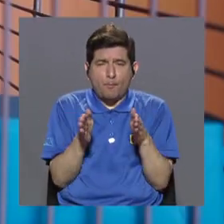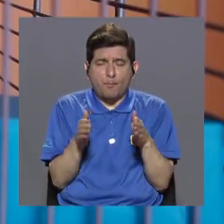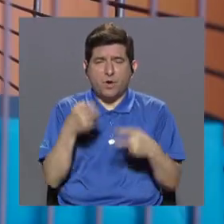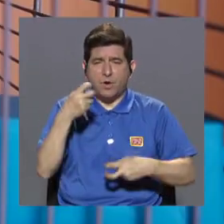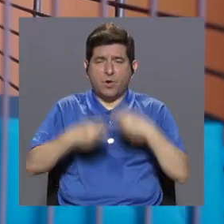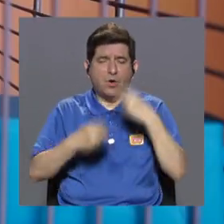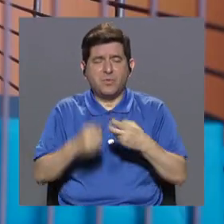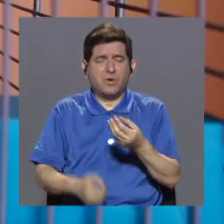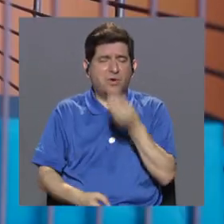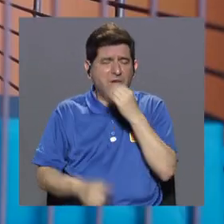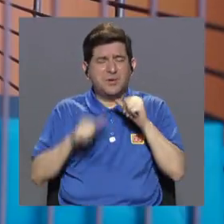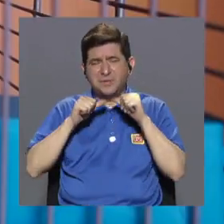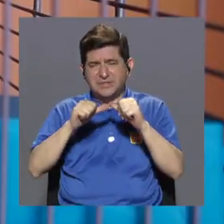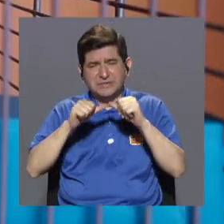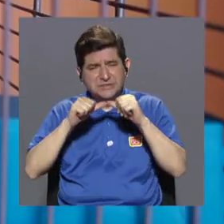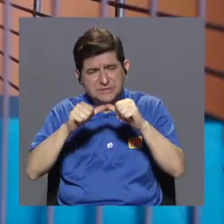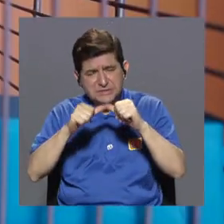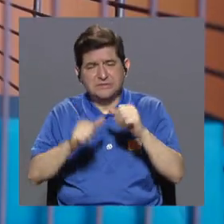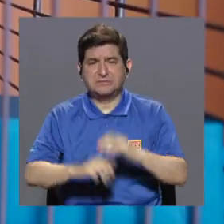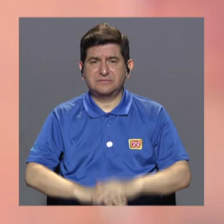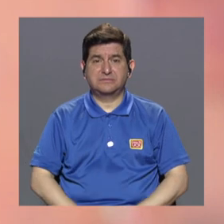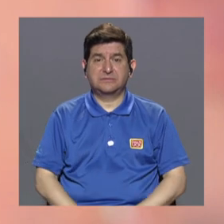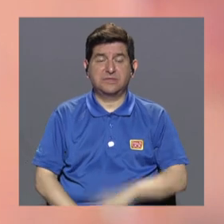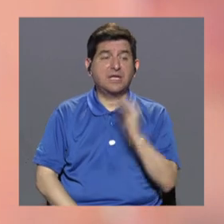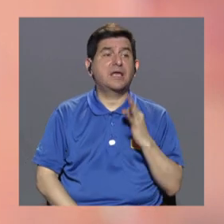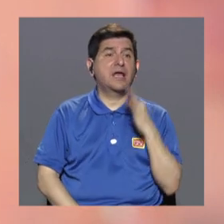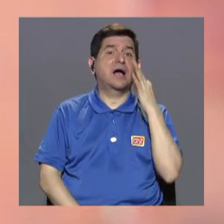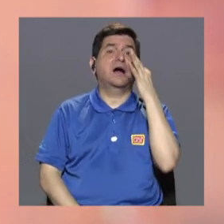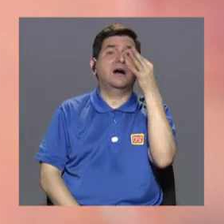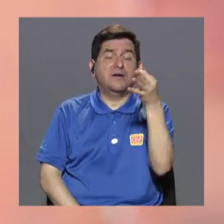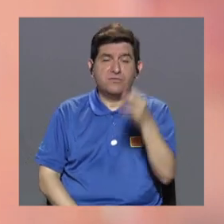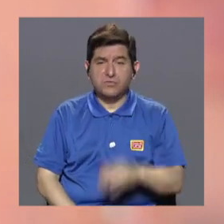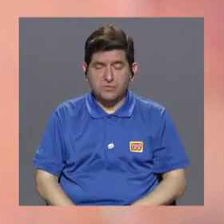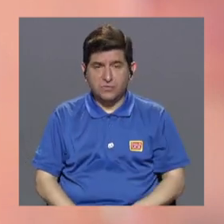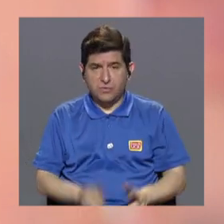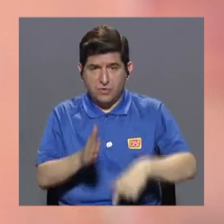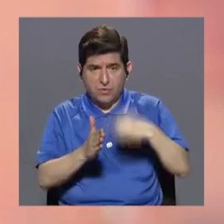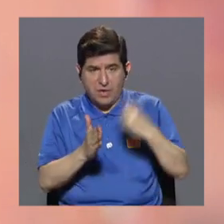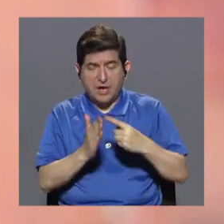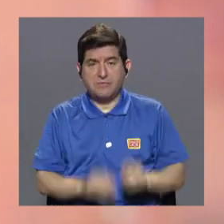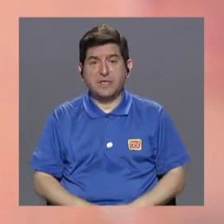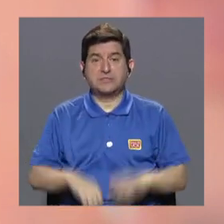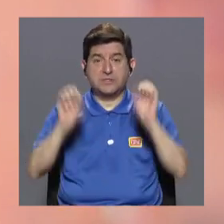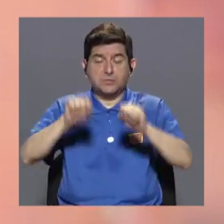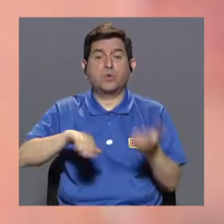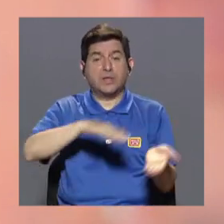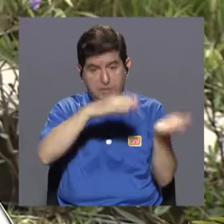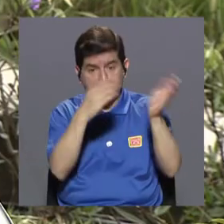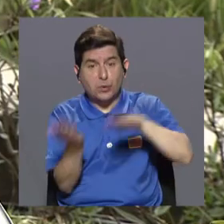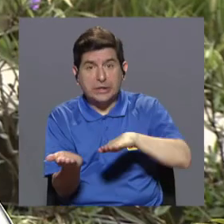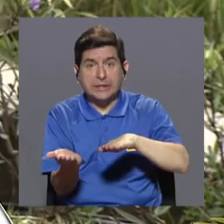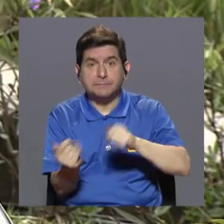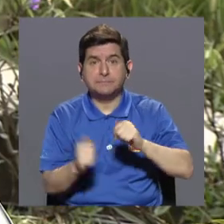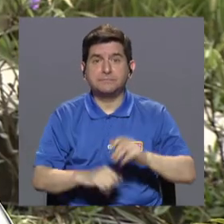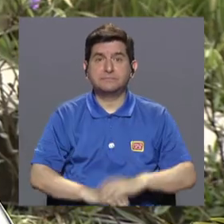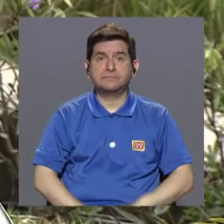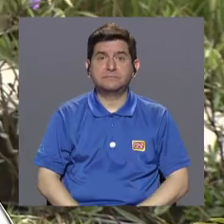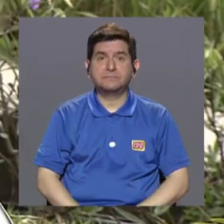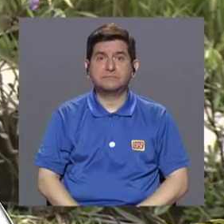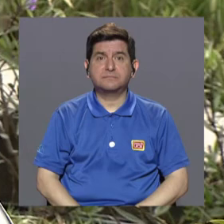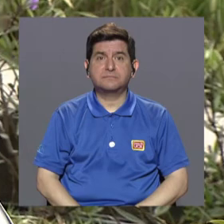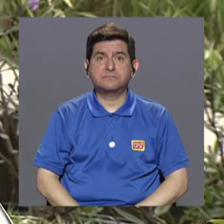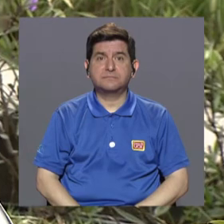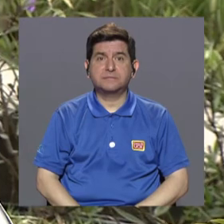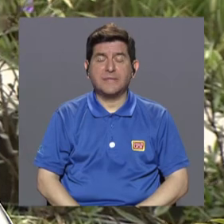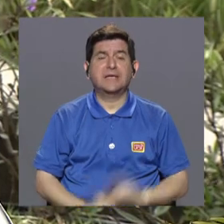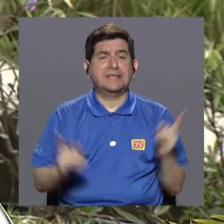de apetito constantemente, y a largo plazo, incluso en algunos casos muy graves, pueden hasta morir, ¿verdad? Entonces eso